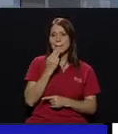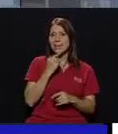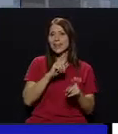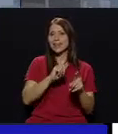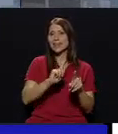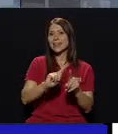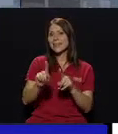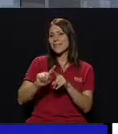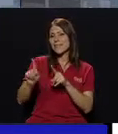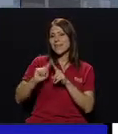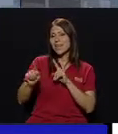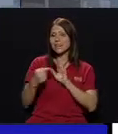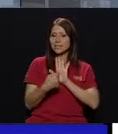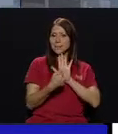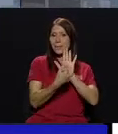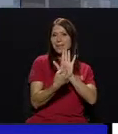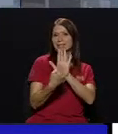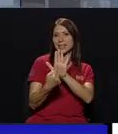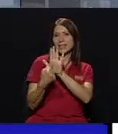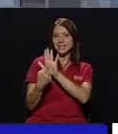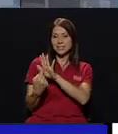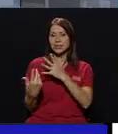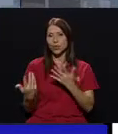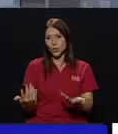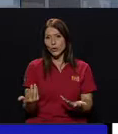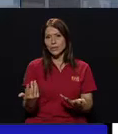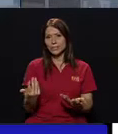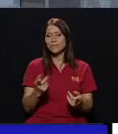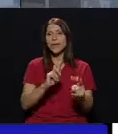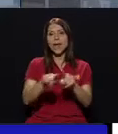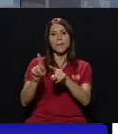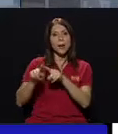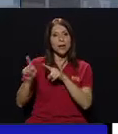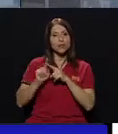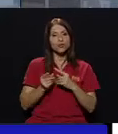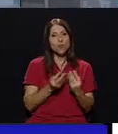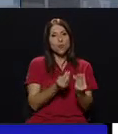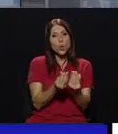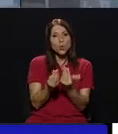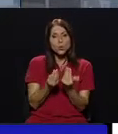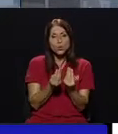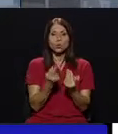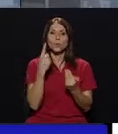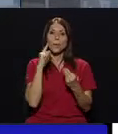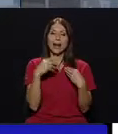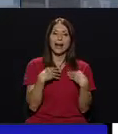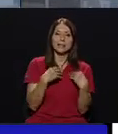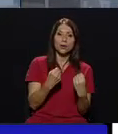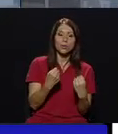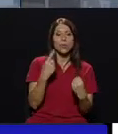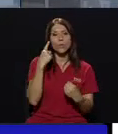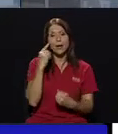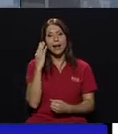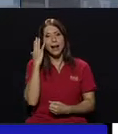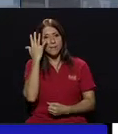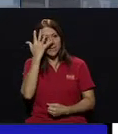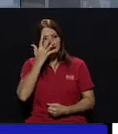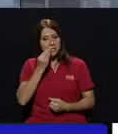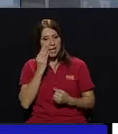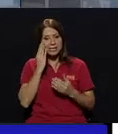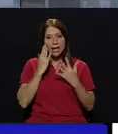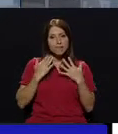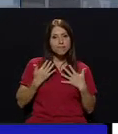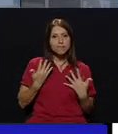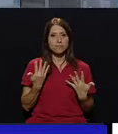tiene diferentes presentaciones, por decirlo de alguna forma. Hay varios productos, tanto para la salud como para la